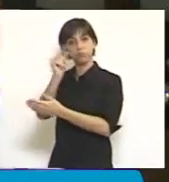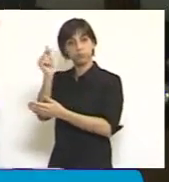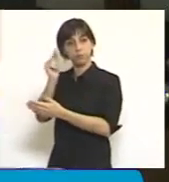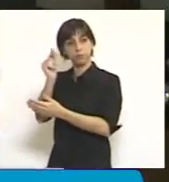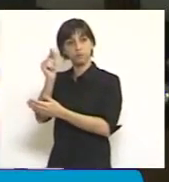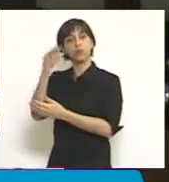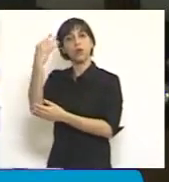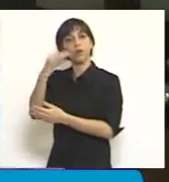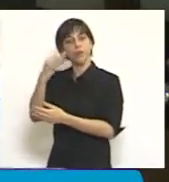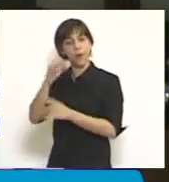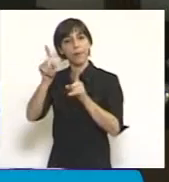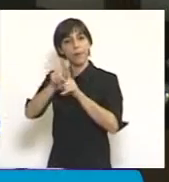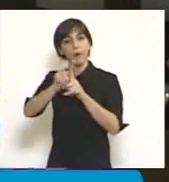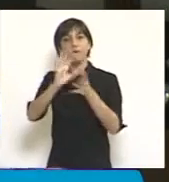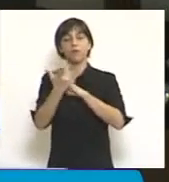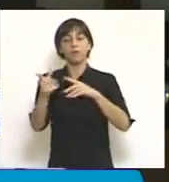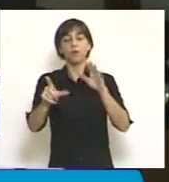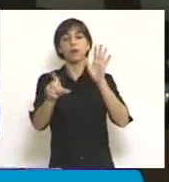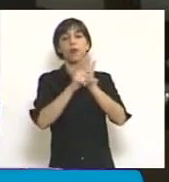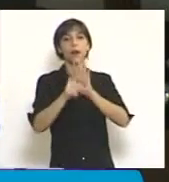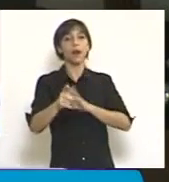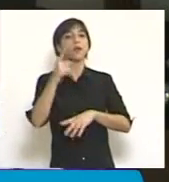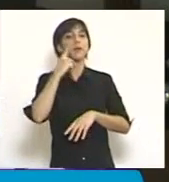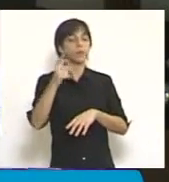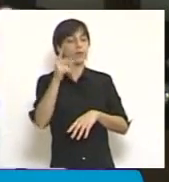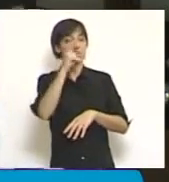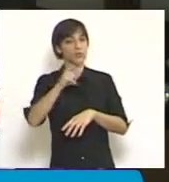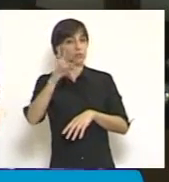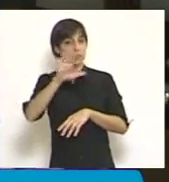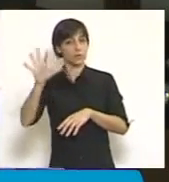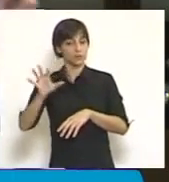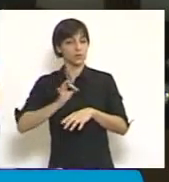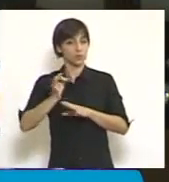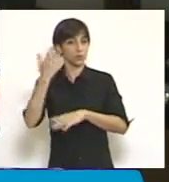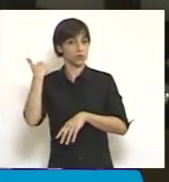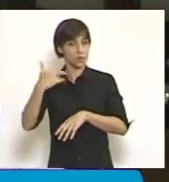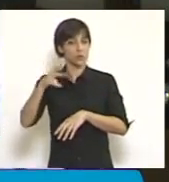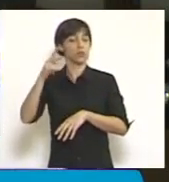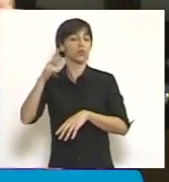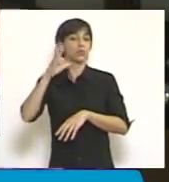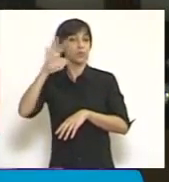nuestro dictamen proponemos un régimen totalmente distinto. En primer lugar,